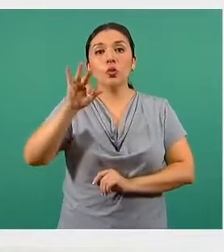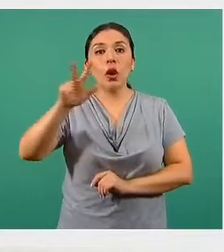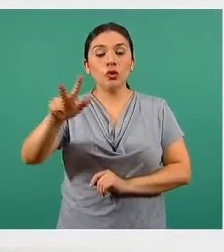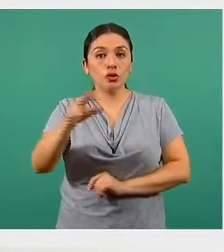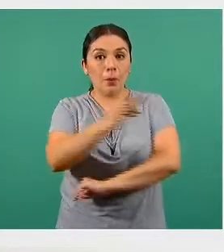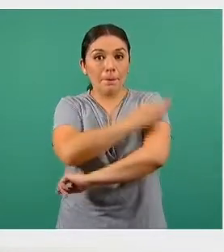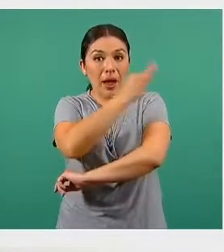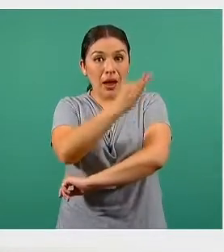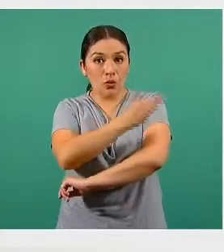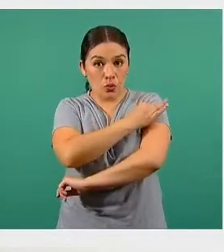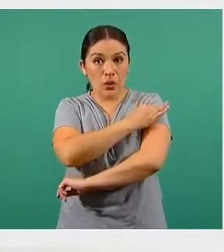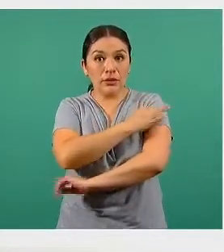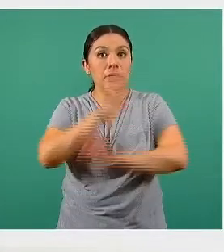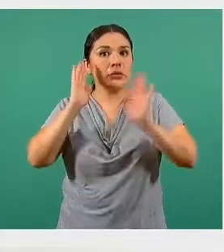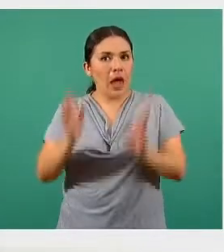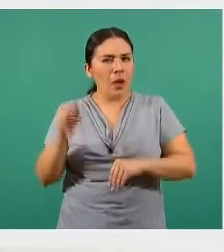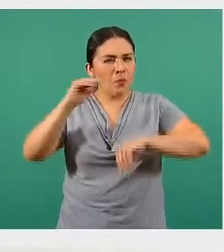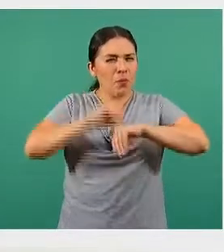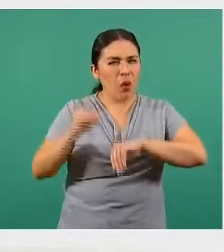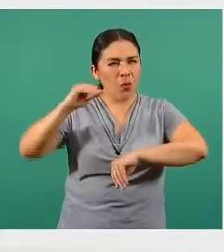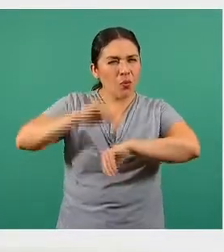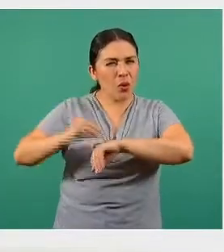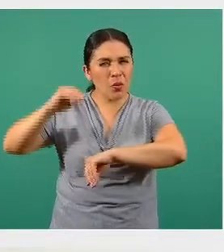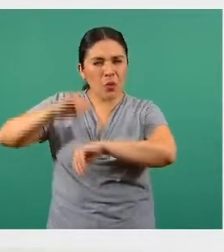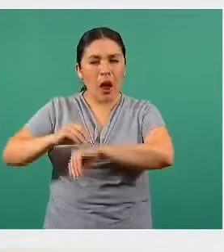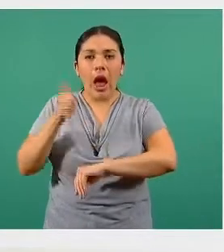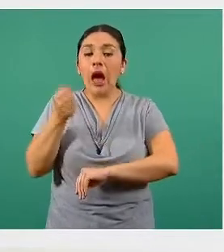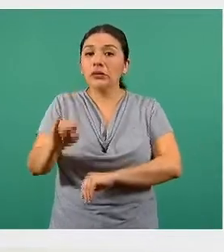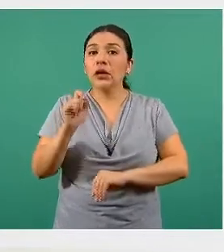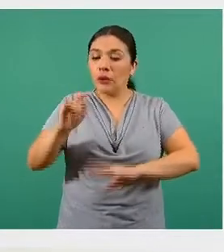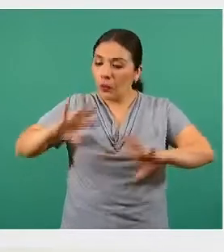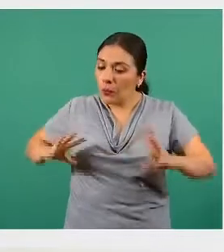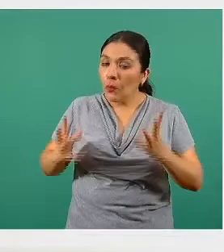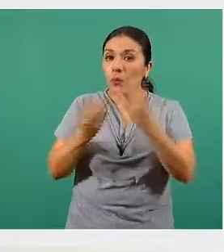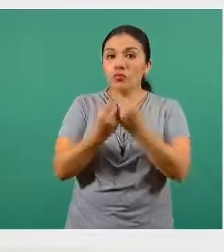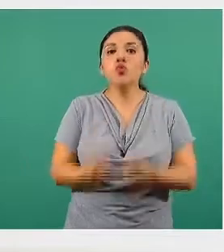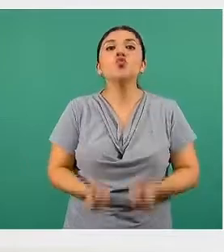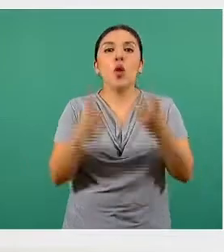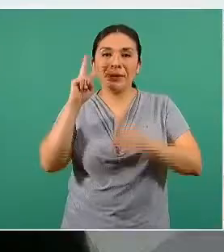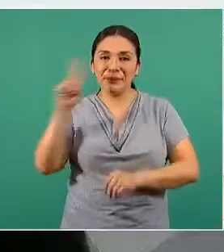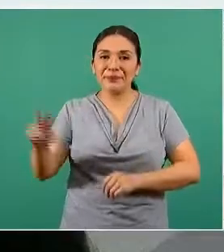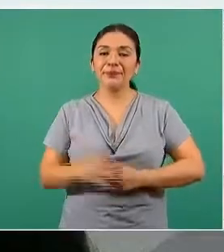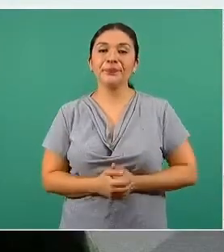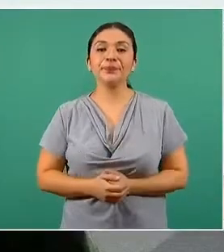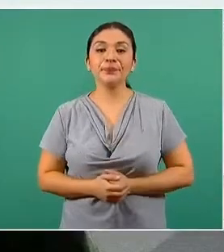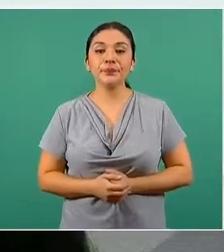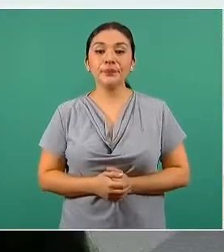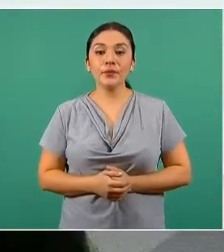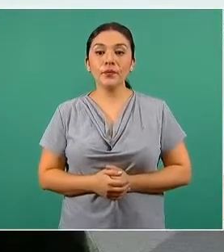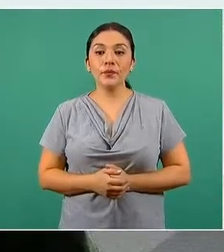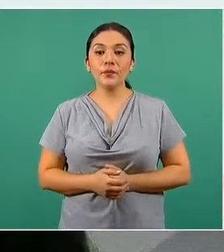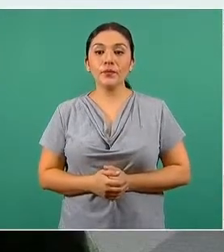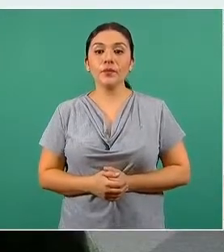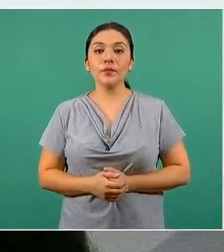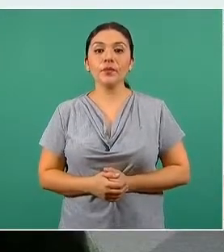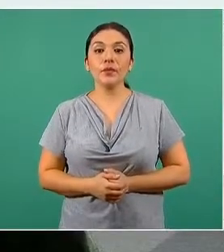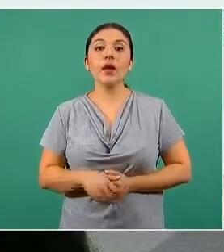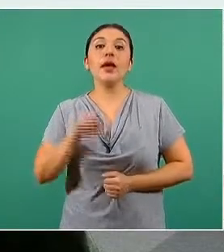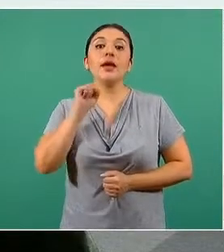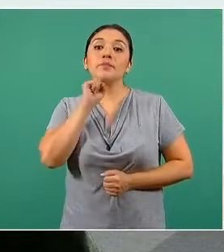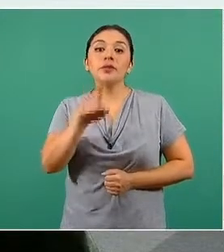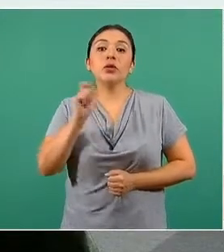35.166.248 dosis que se han aplicado en forma acumulada. La siguiente. Y corresponden